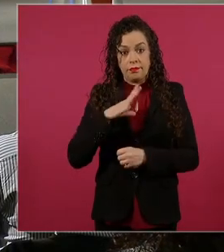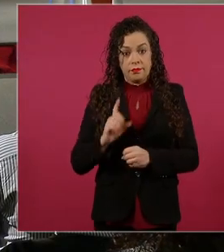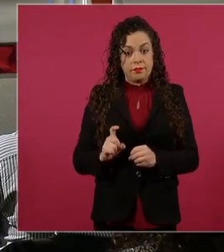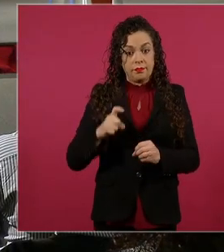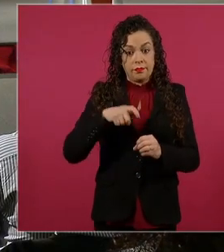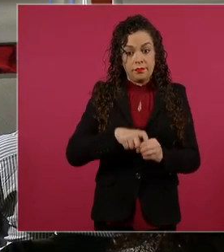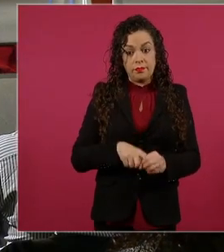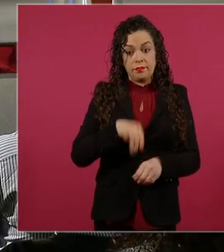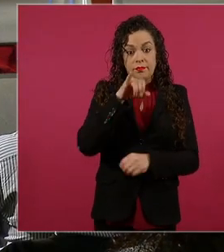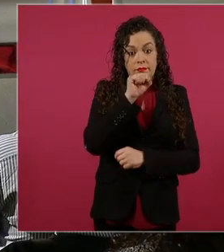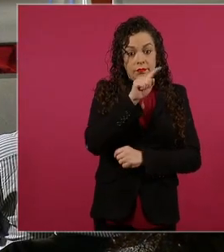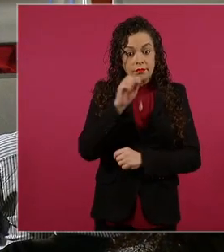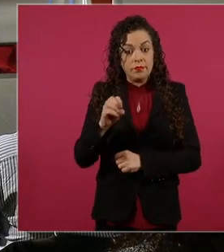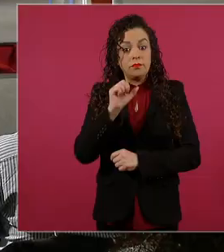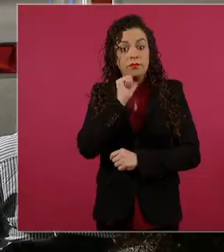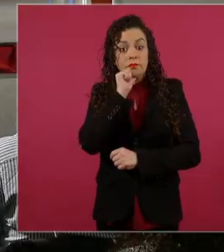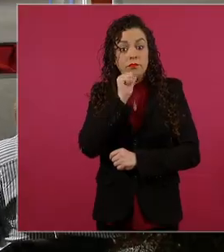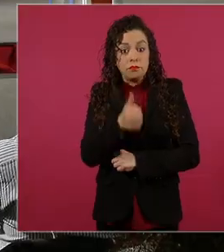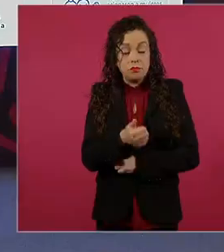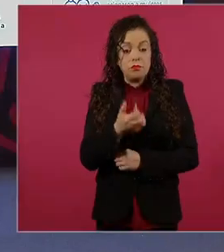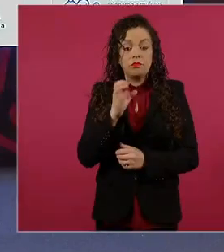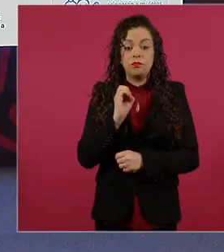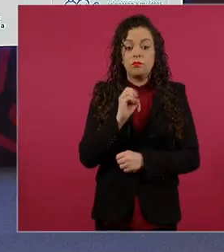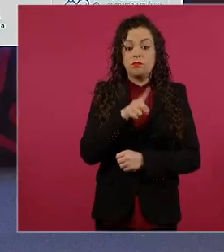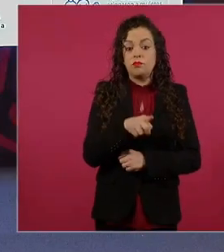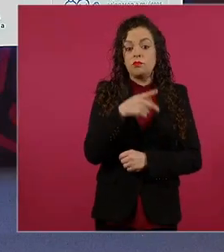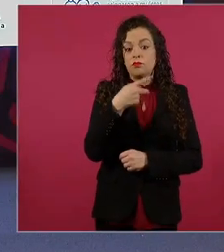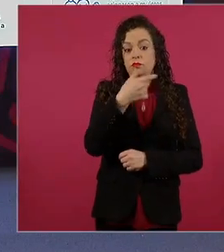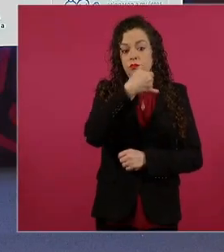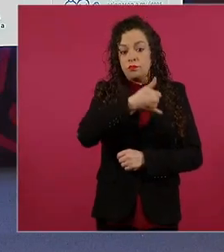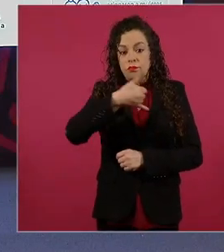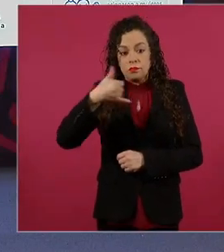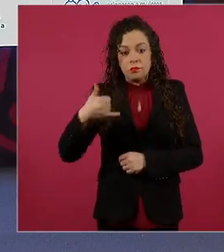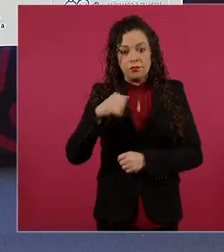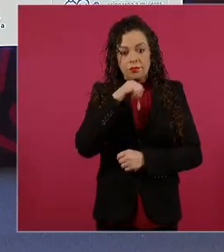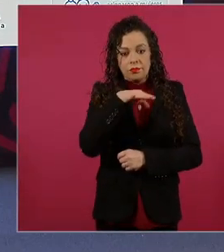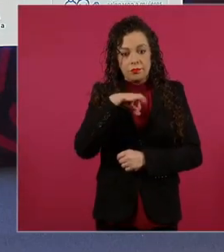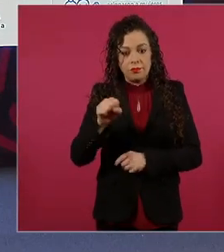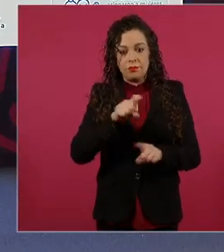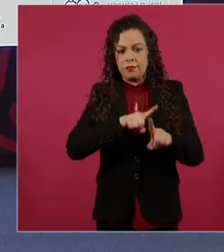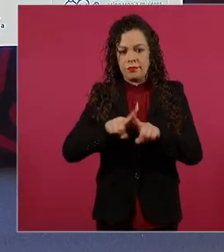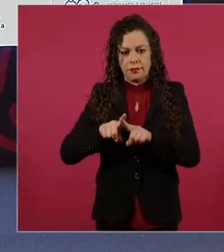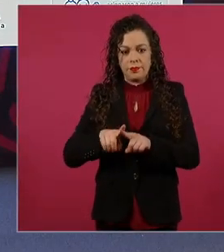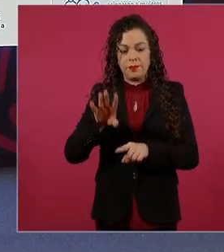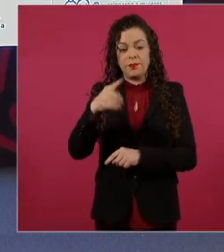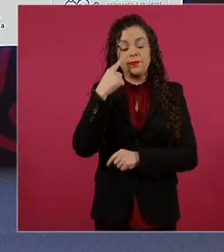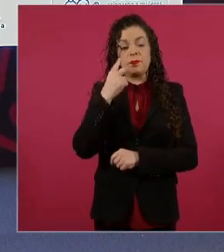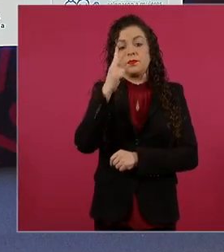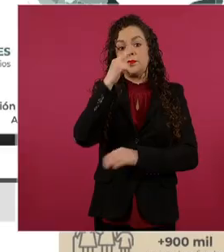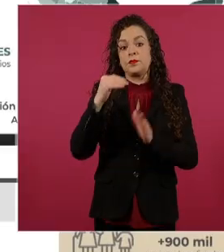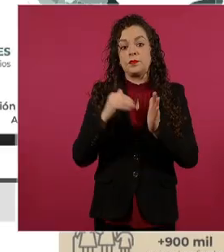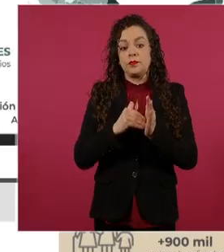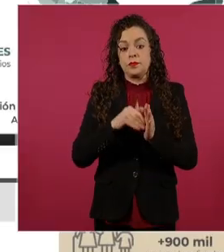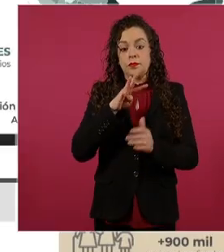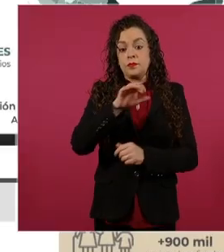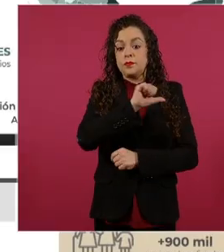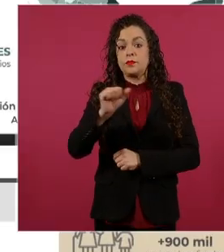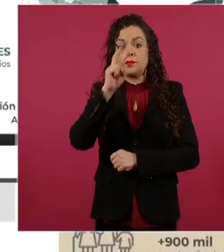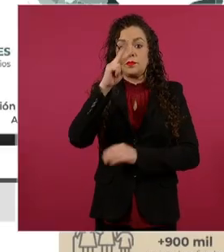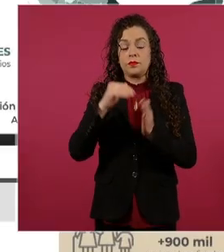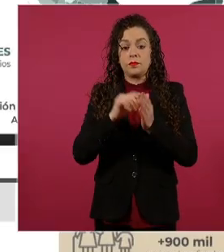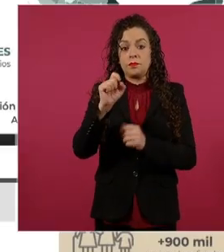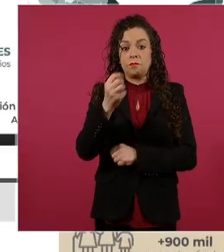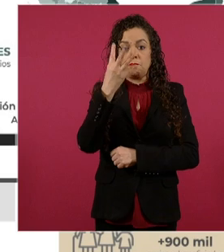Y aquí está el resultado. De 2019 a 2024, a través de Infonavit, se